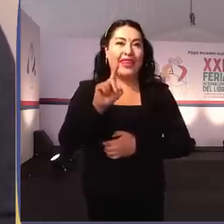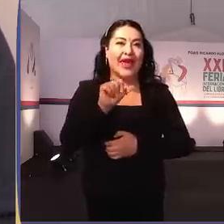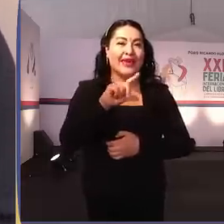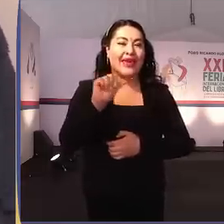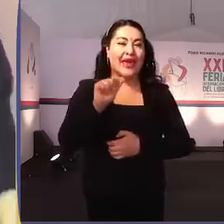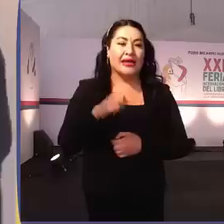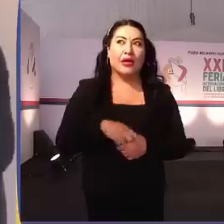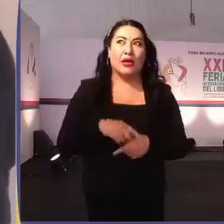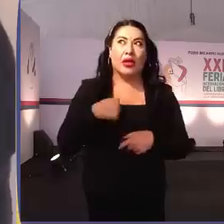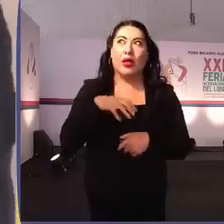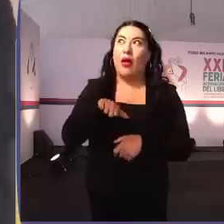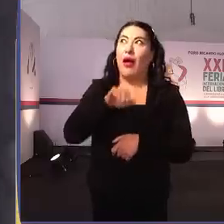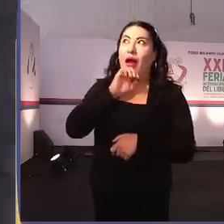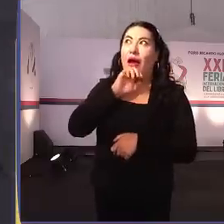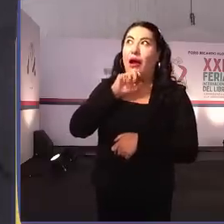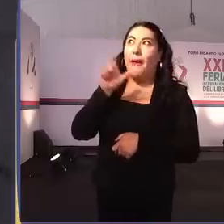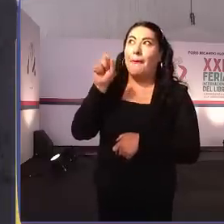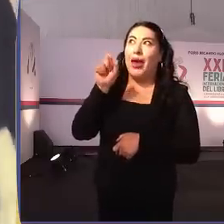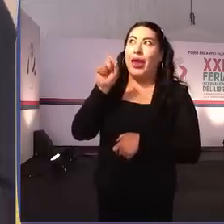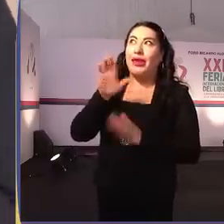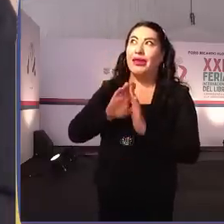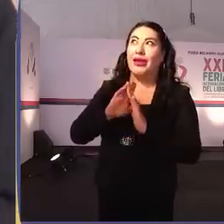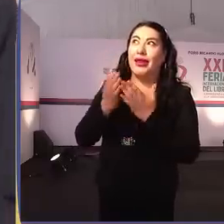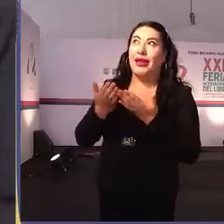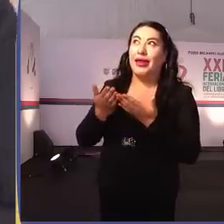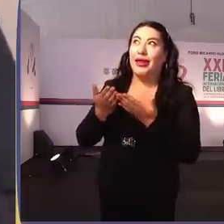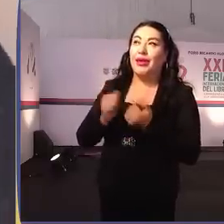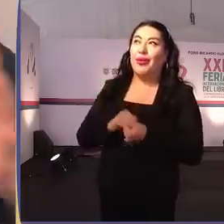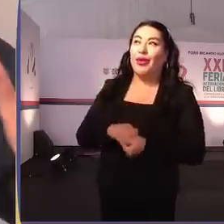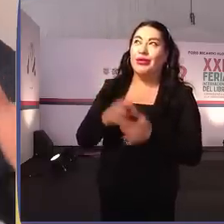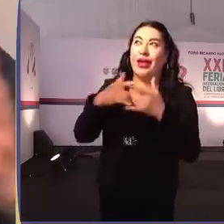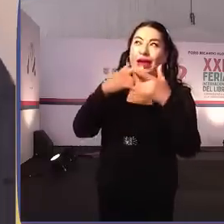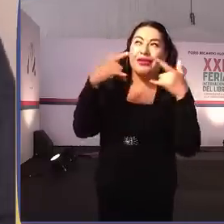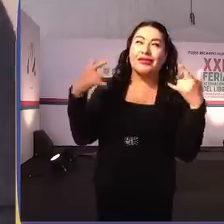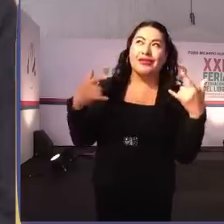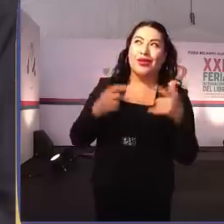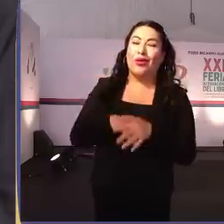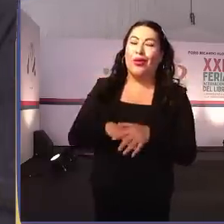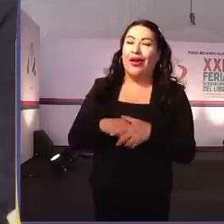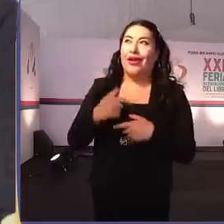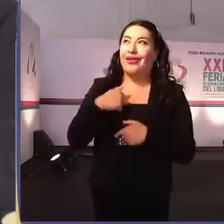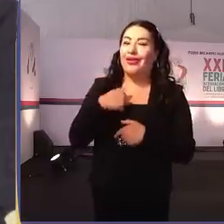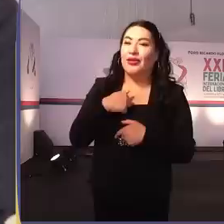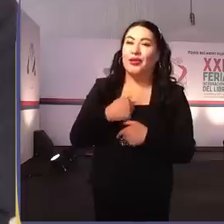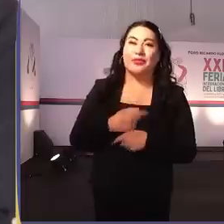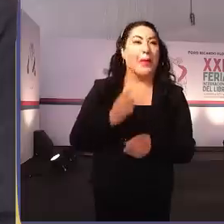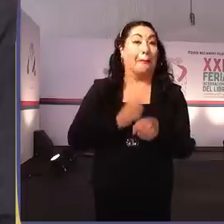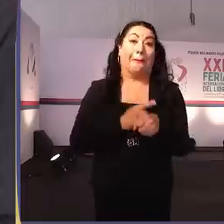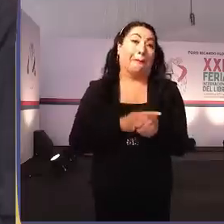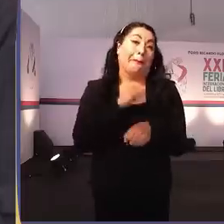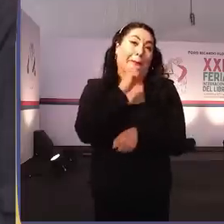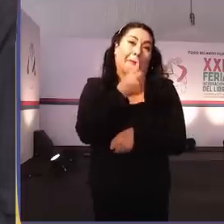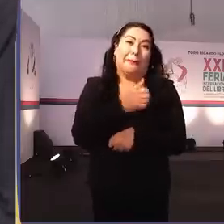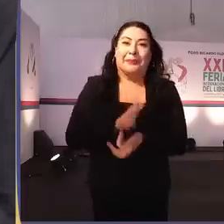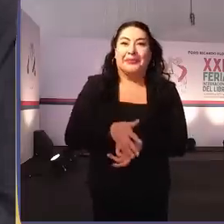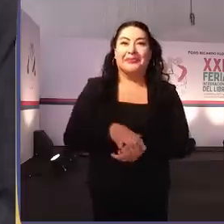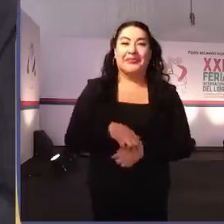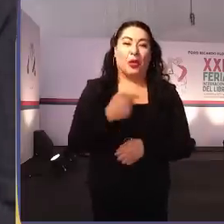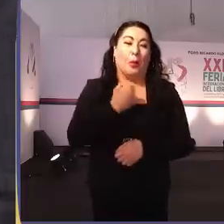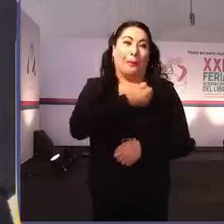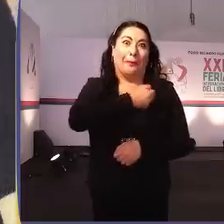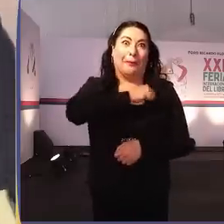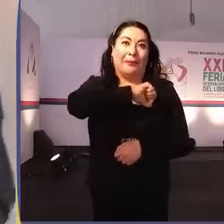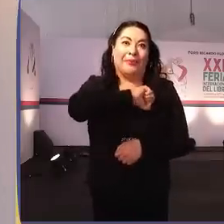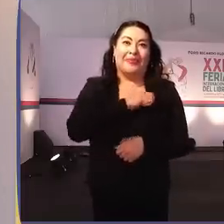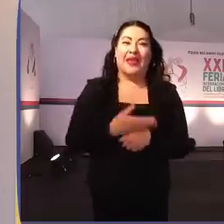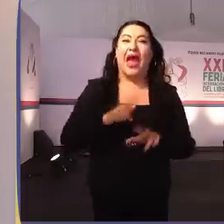su madre, 20 tomos, 20 tomos de novelas de cama y espada. y no me enfermé. Uno es medio pendejo